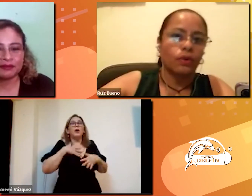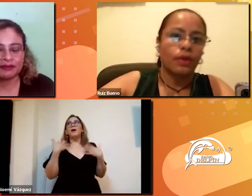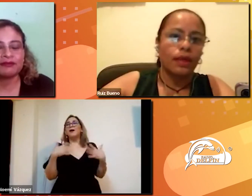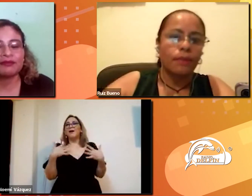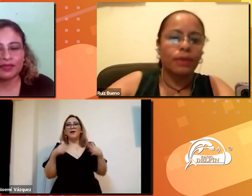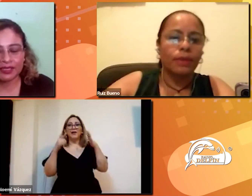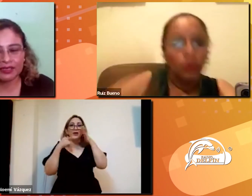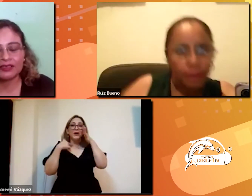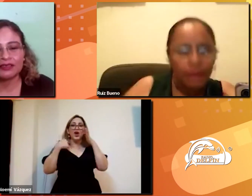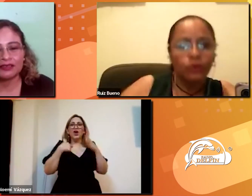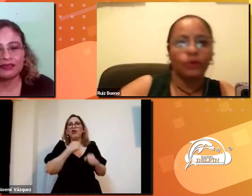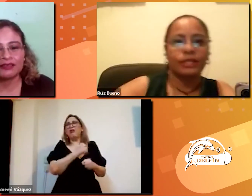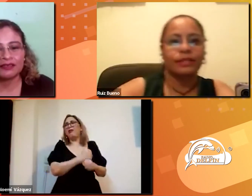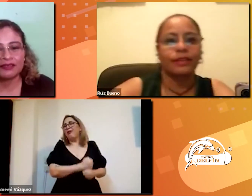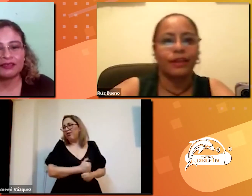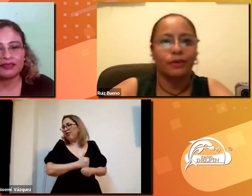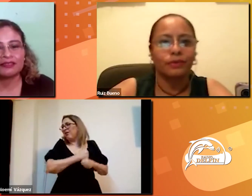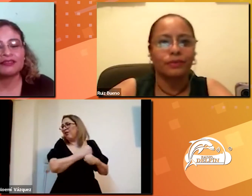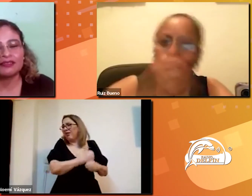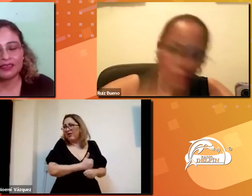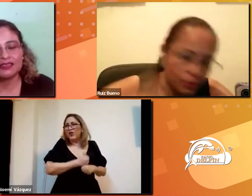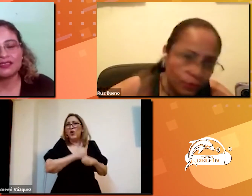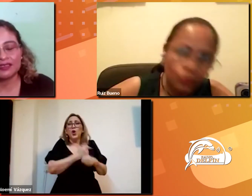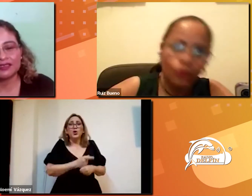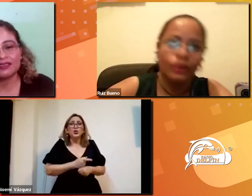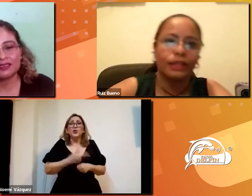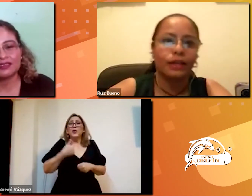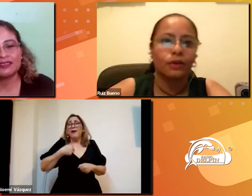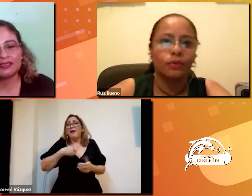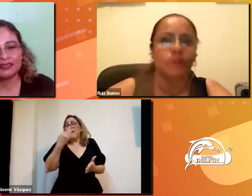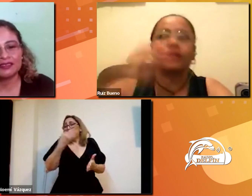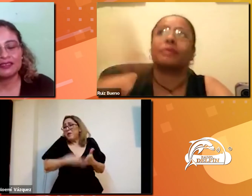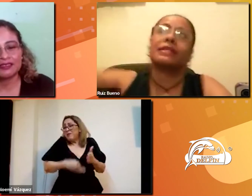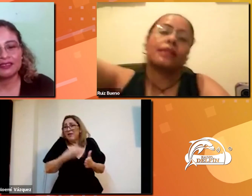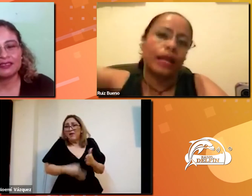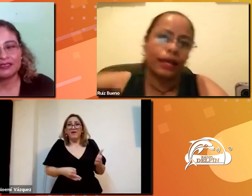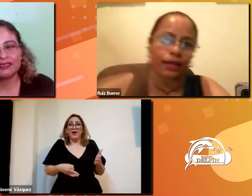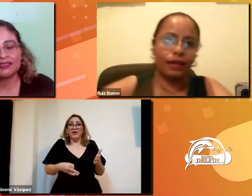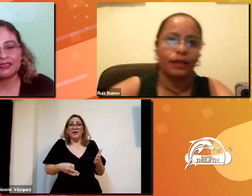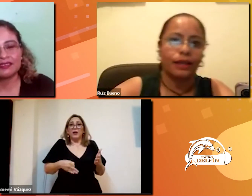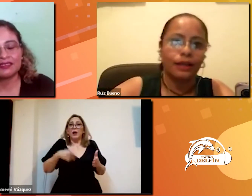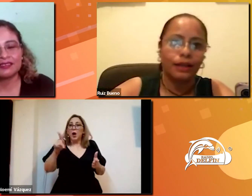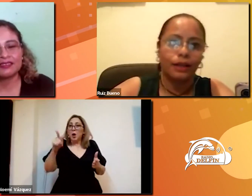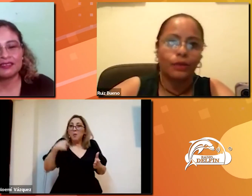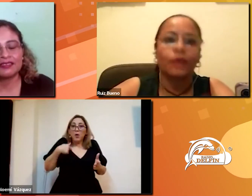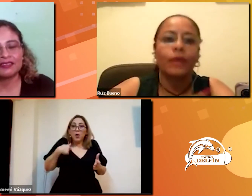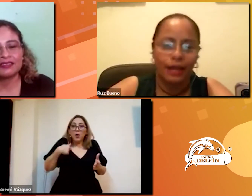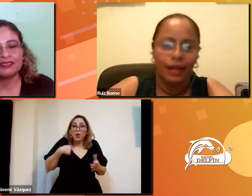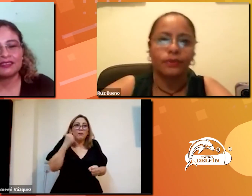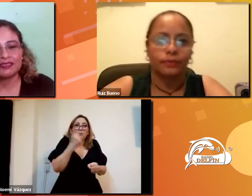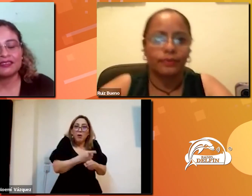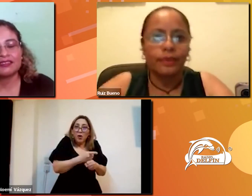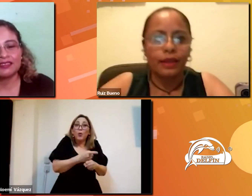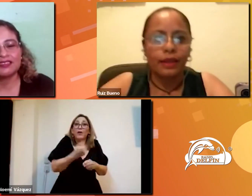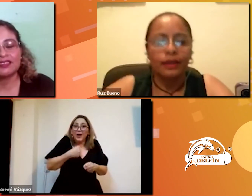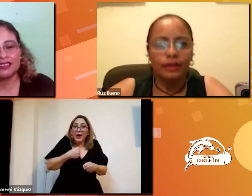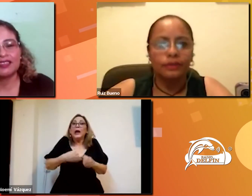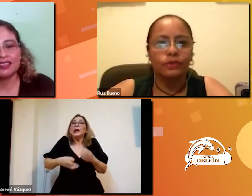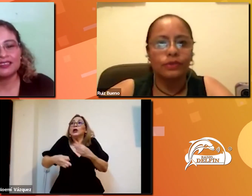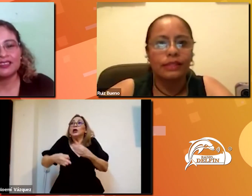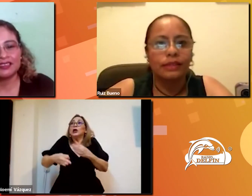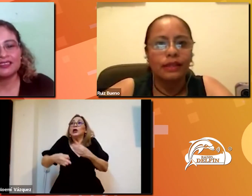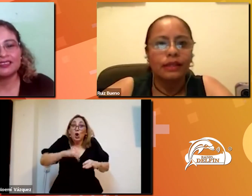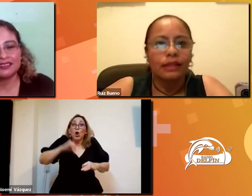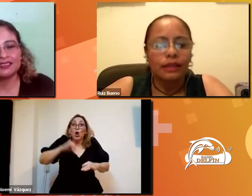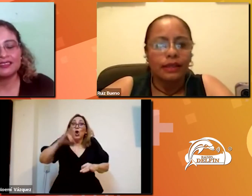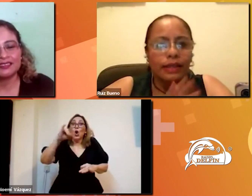tengo, pero olvido lo que sí tengo y no disfruto lo que tengo por estar pensando en aquella, en lo que no ha llegado.